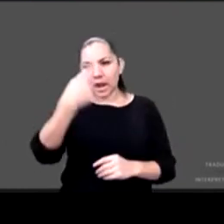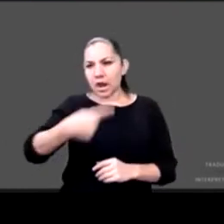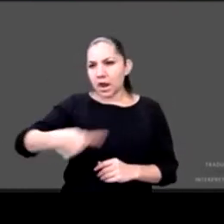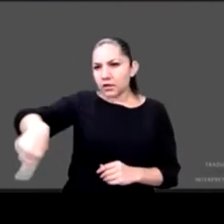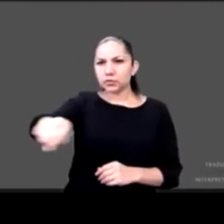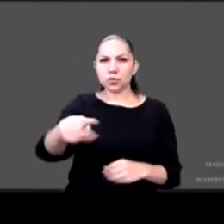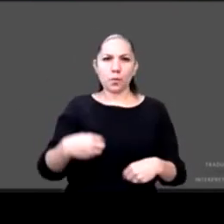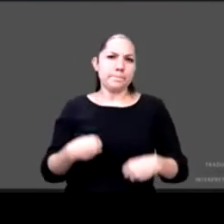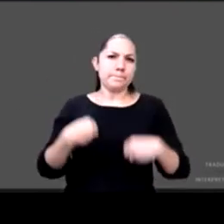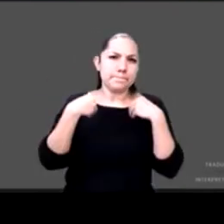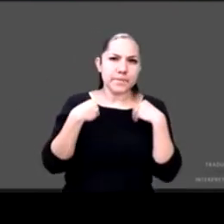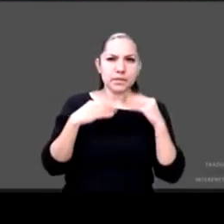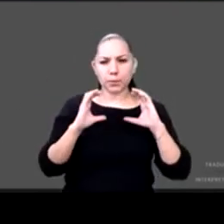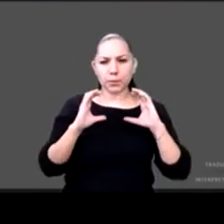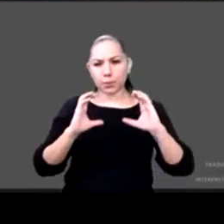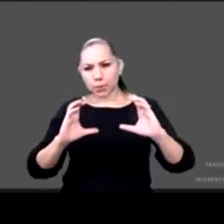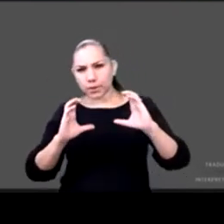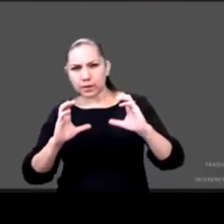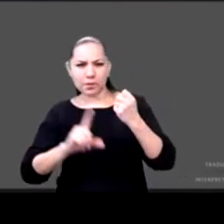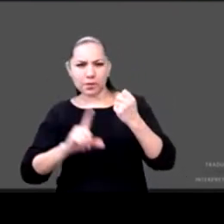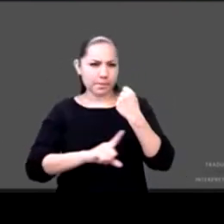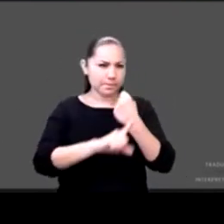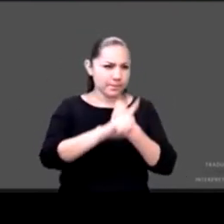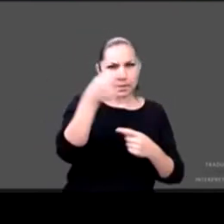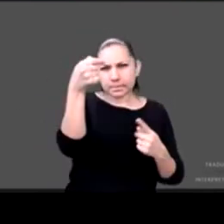Muchas gracias por el espacio.